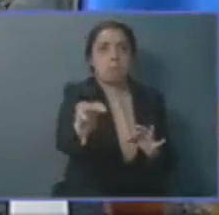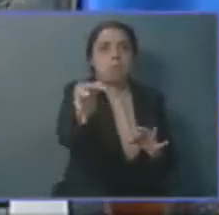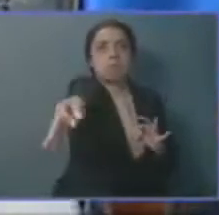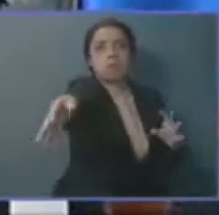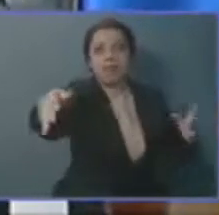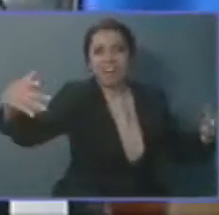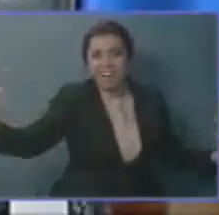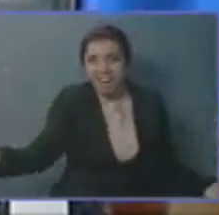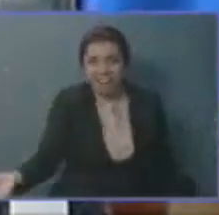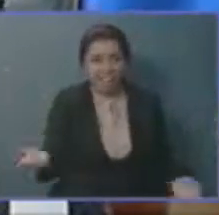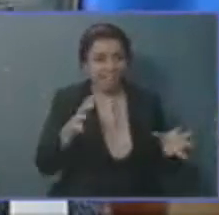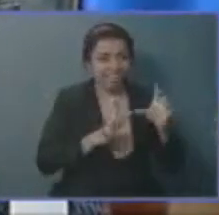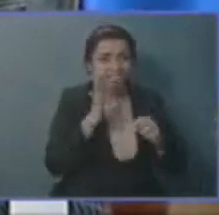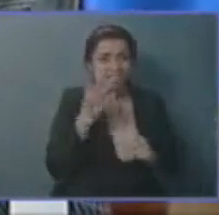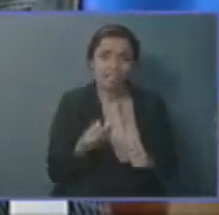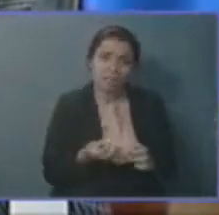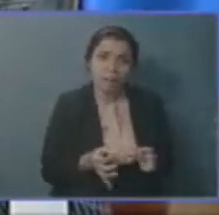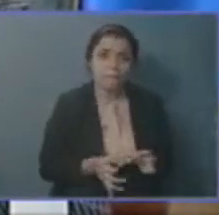prorrogándola una y otra vez